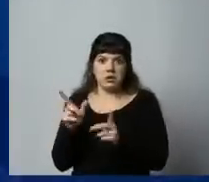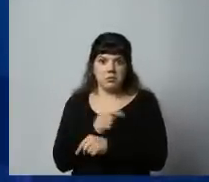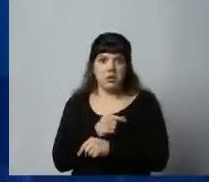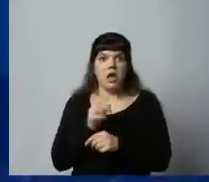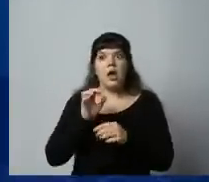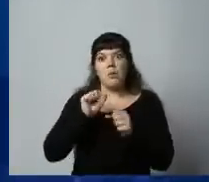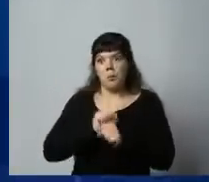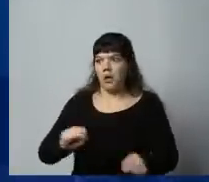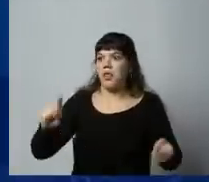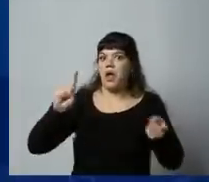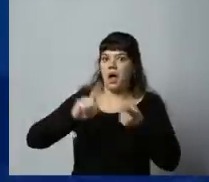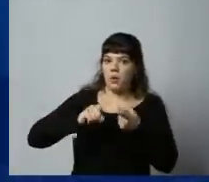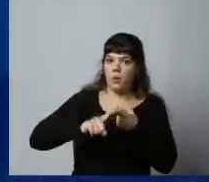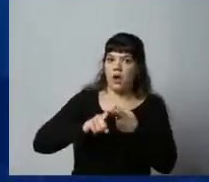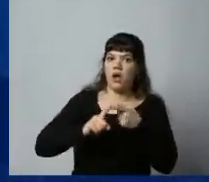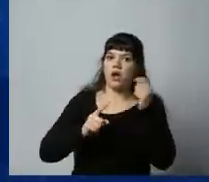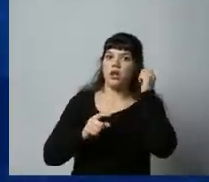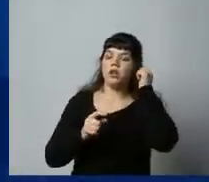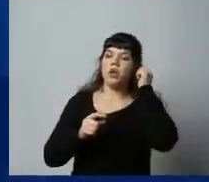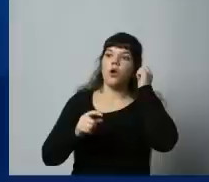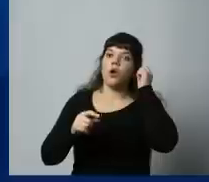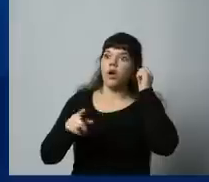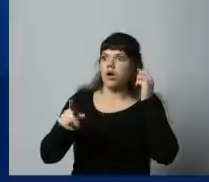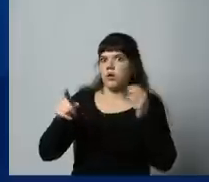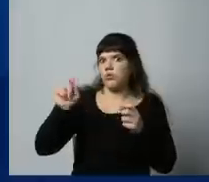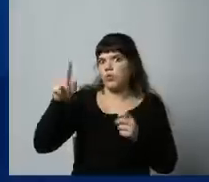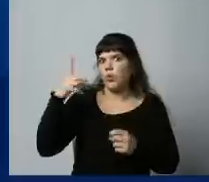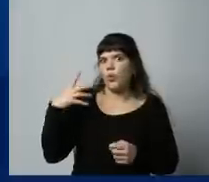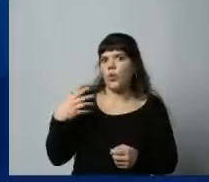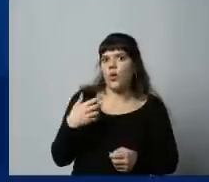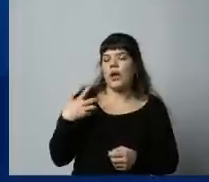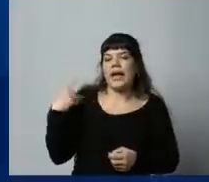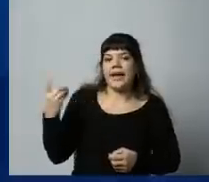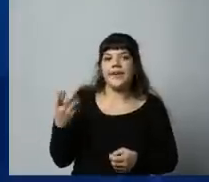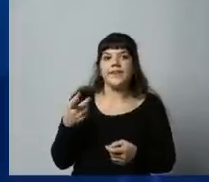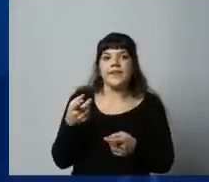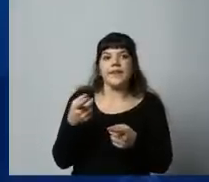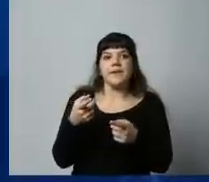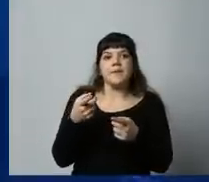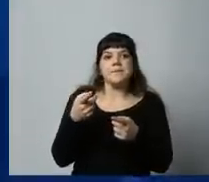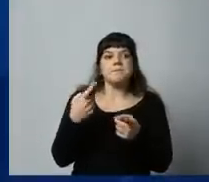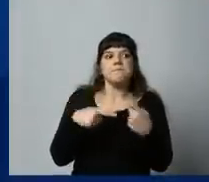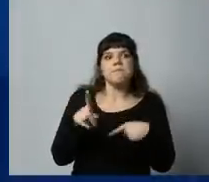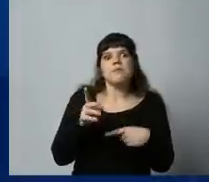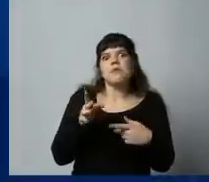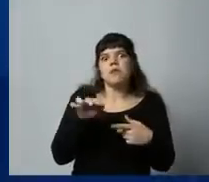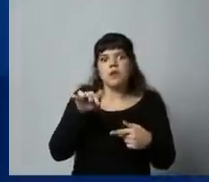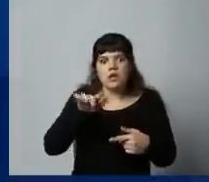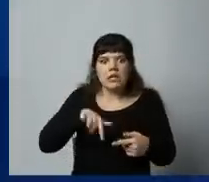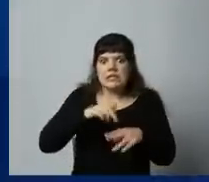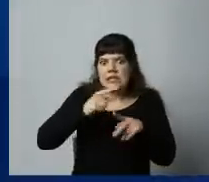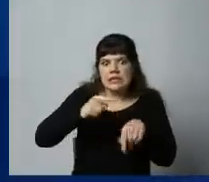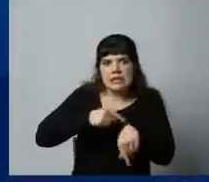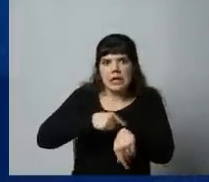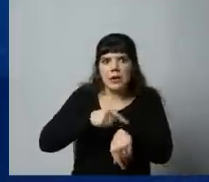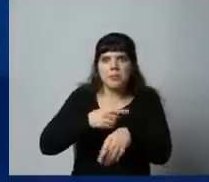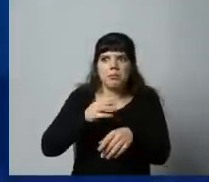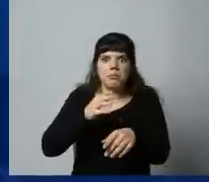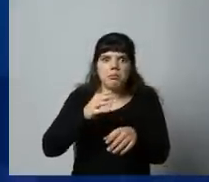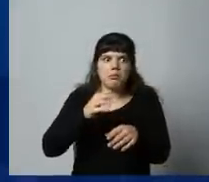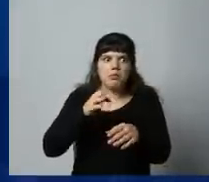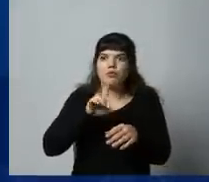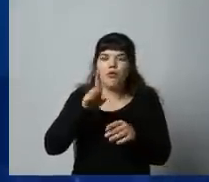con el establecimiento para el que trabajaba un acuerdo de indemnización pero en todo este tiempo nunca más volvió a